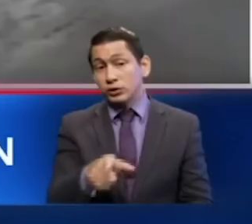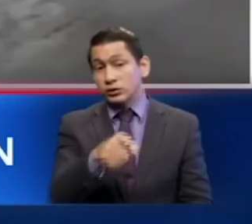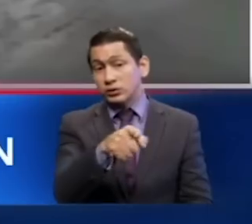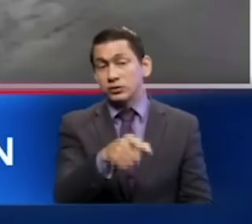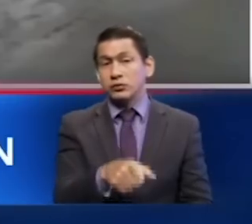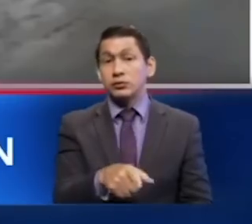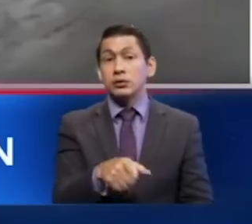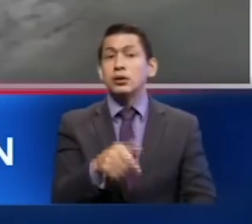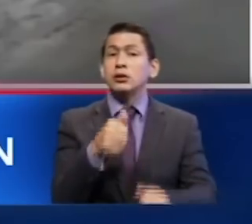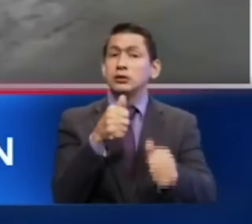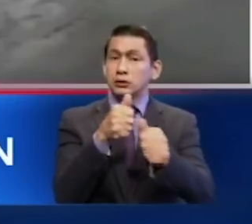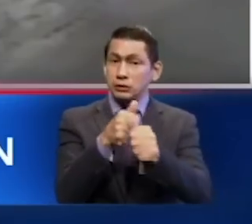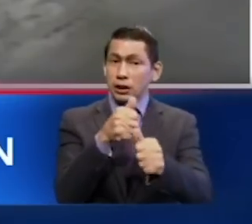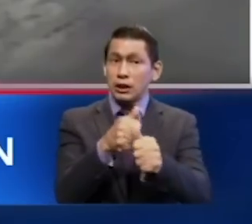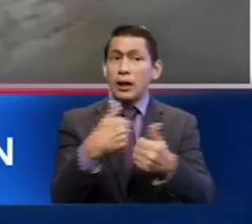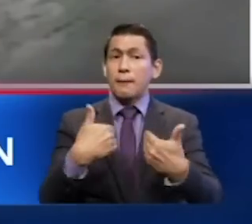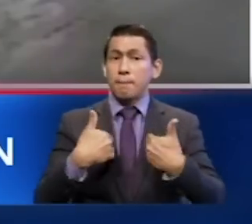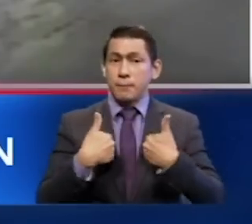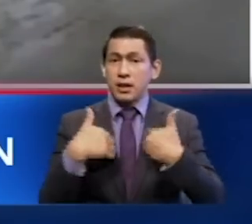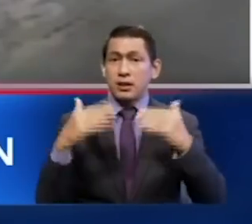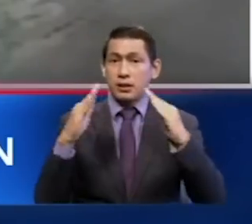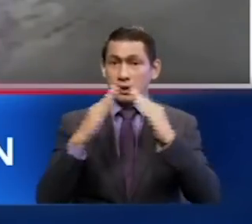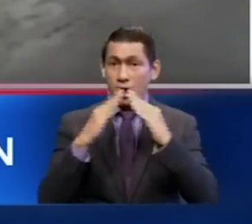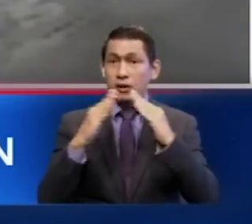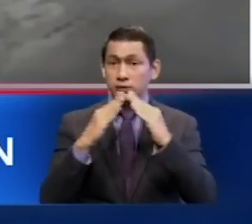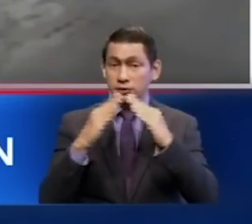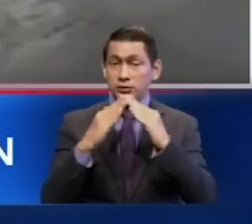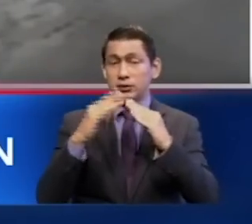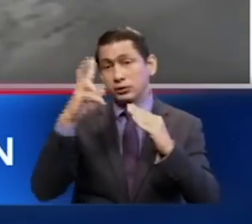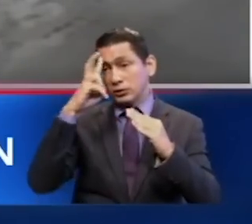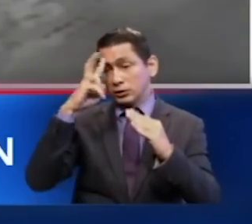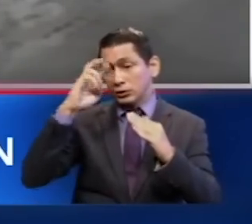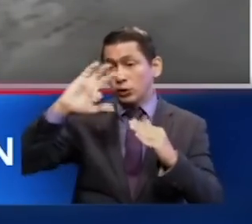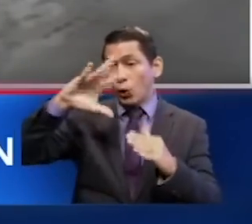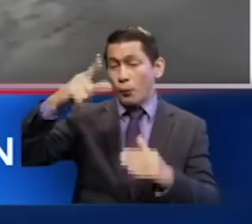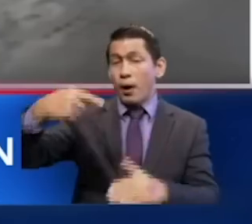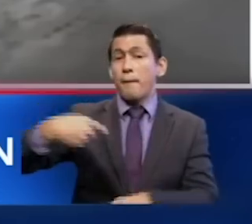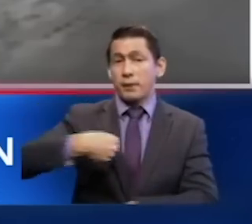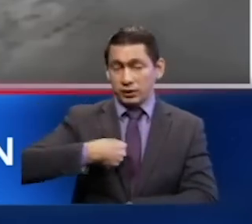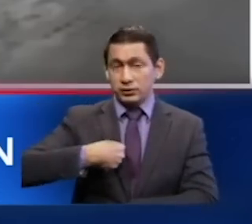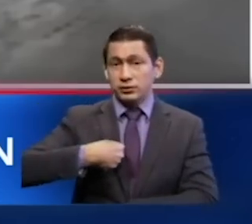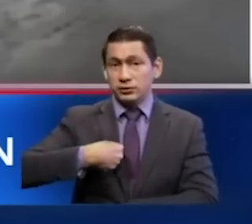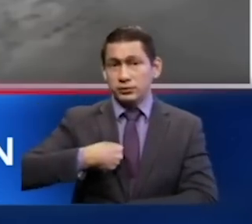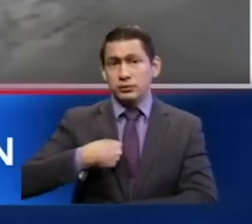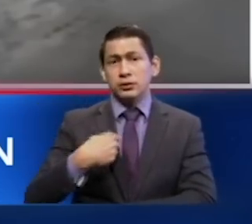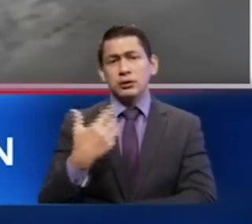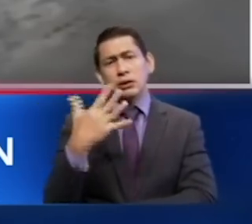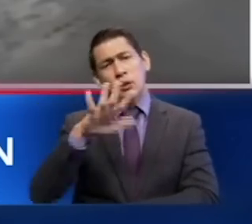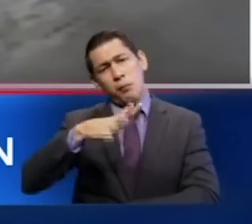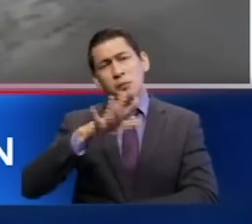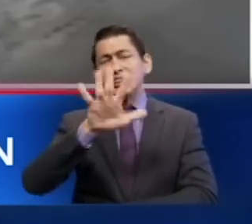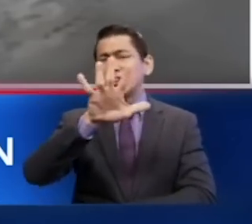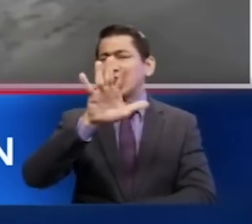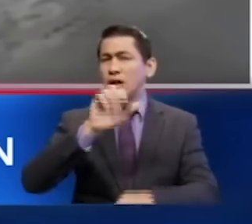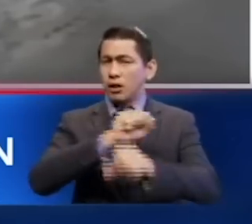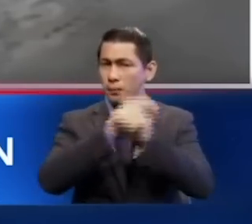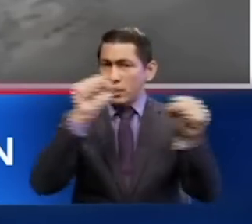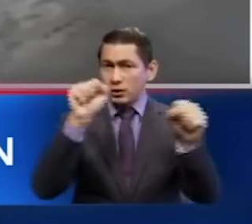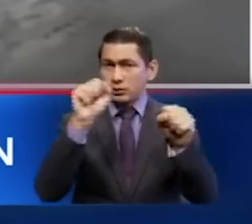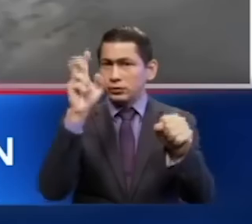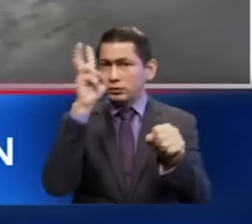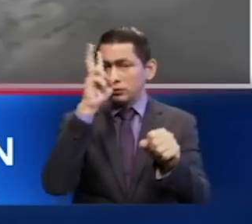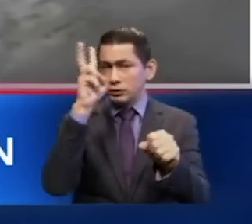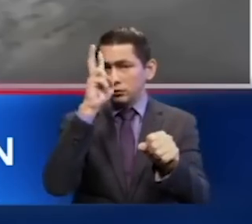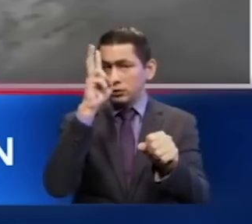es verdad. Este fue en la madrugada, tienen la costumbre de venir tipo 5 de la mañana y se pone un